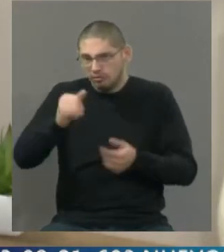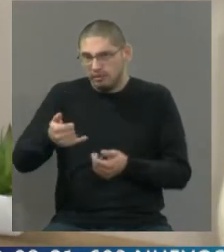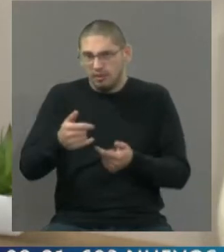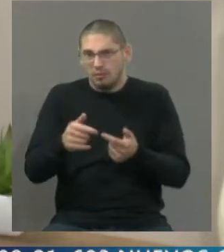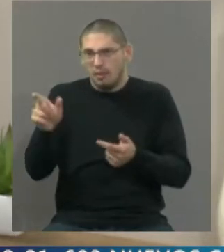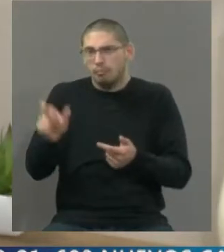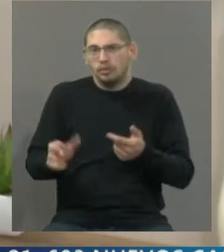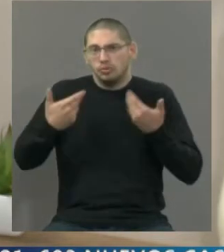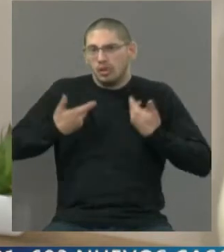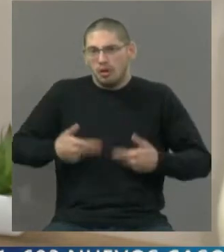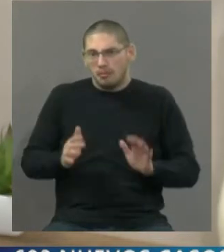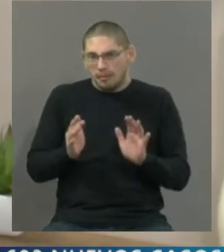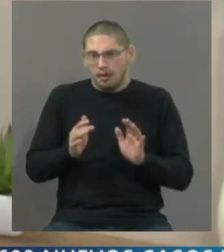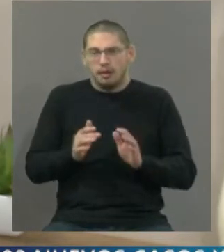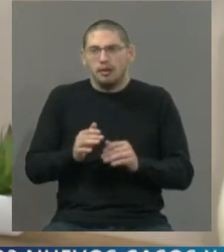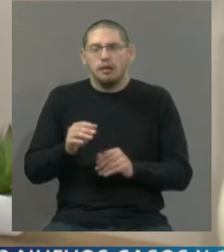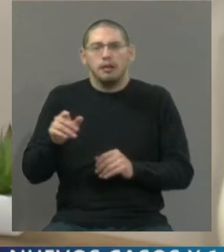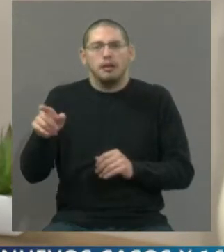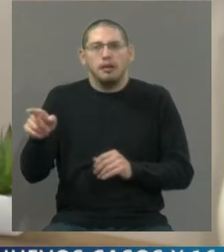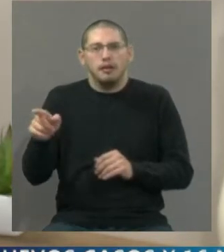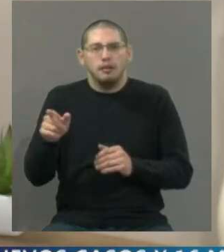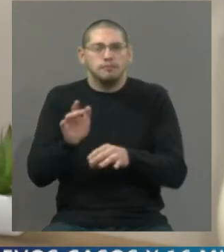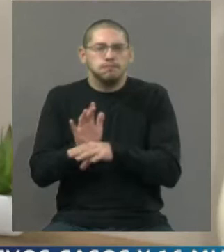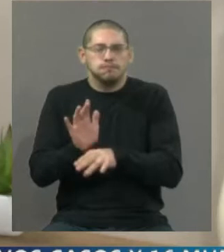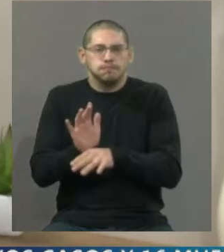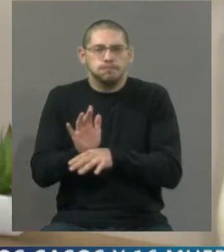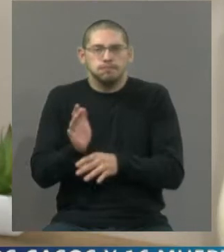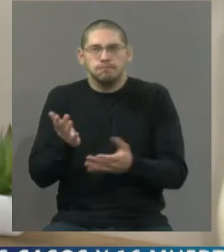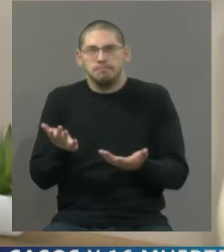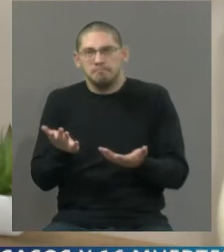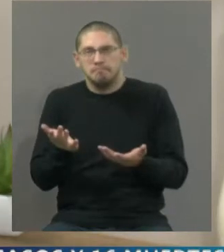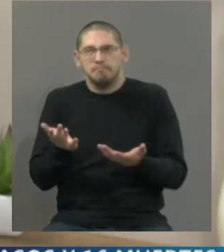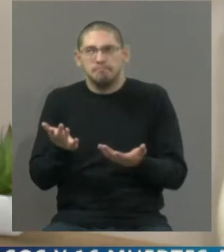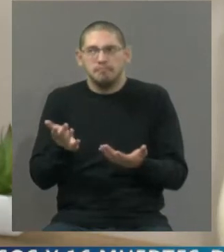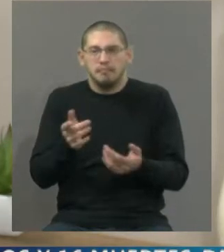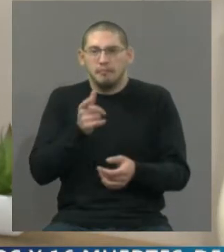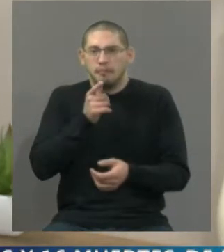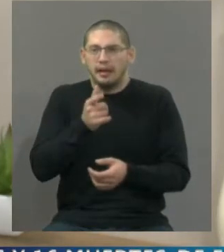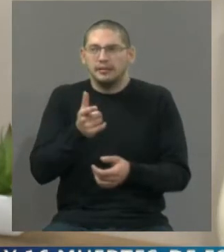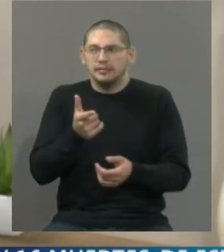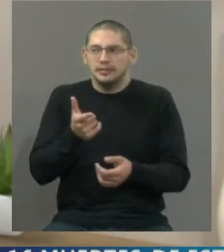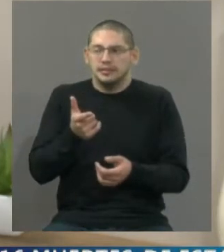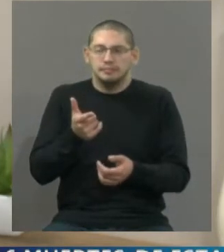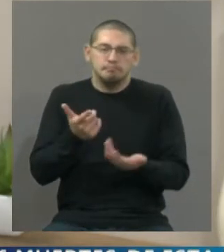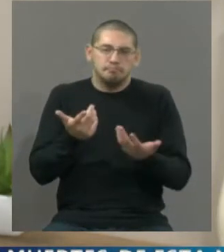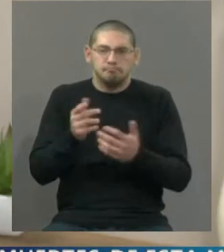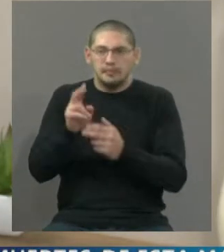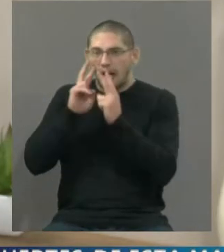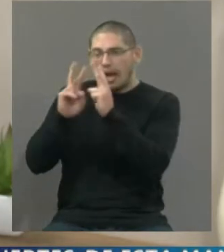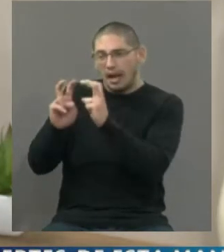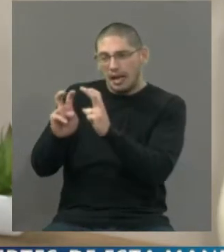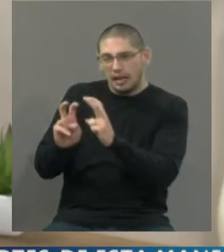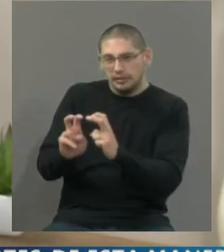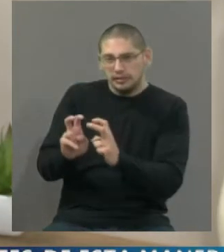alguien que iba a algo que, más allá de por ahí una especie de análisis que podía hacer